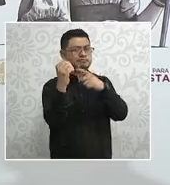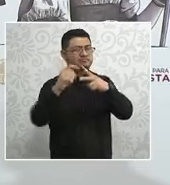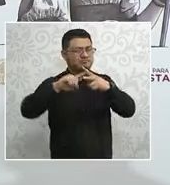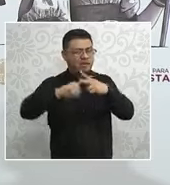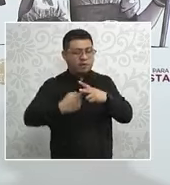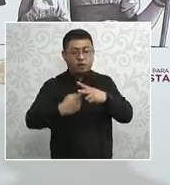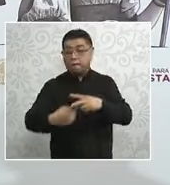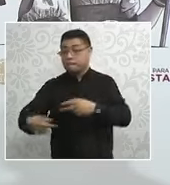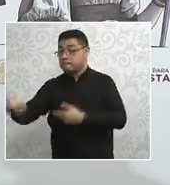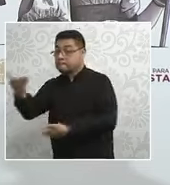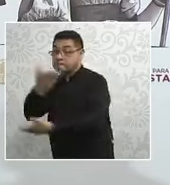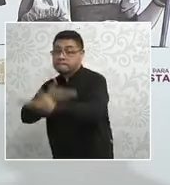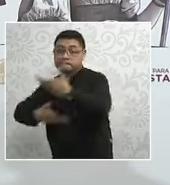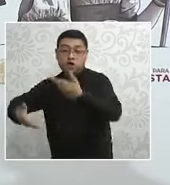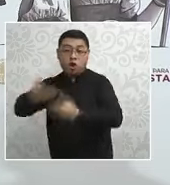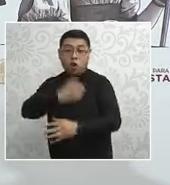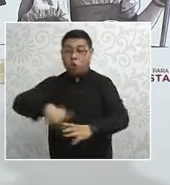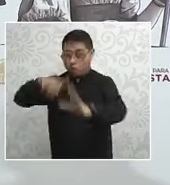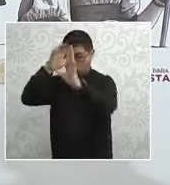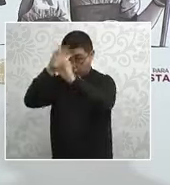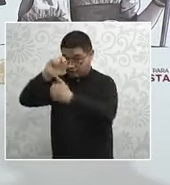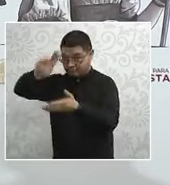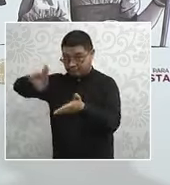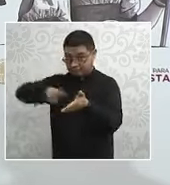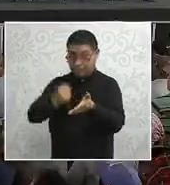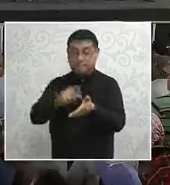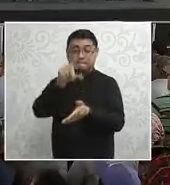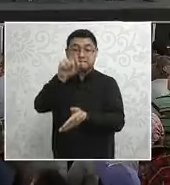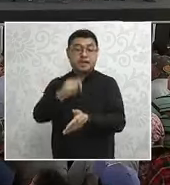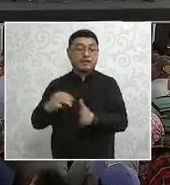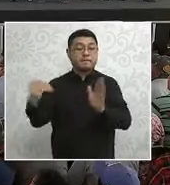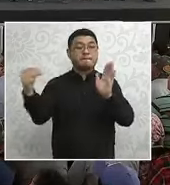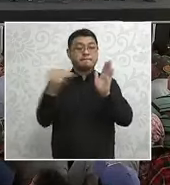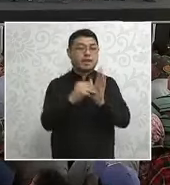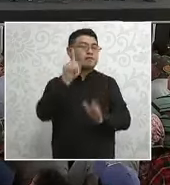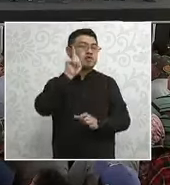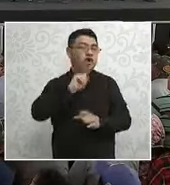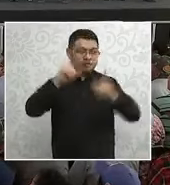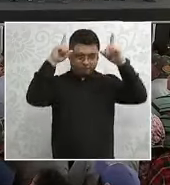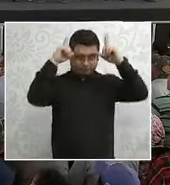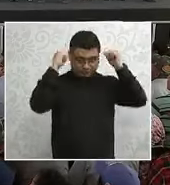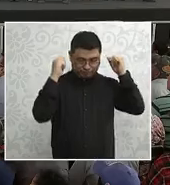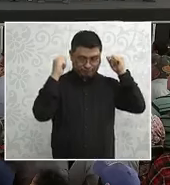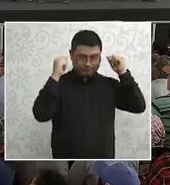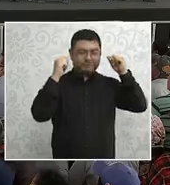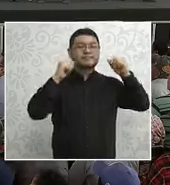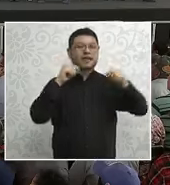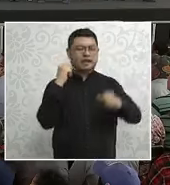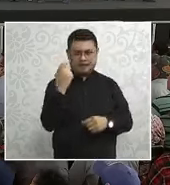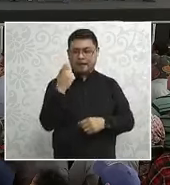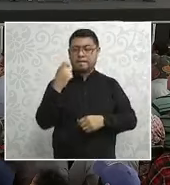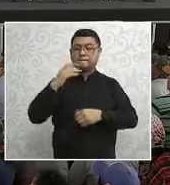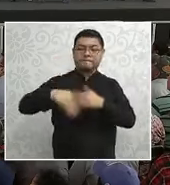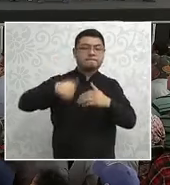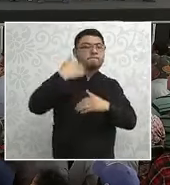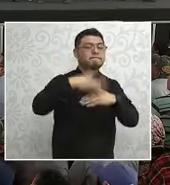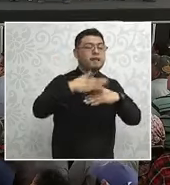contratación de más de 20,000 enfermeras que posterior a a partir del mes de febrero van a pasar a su